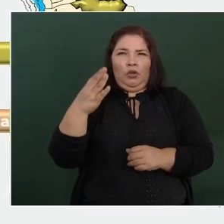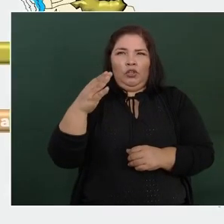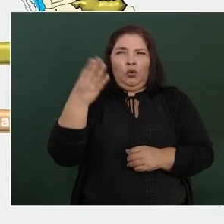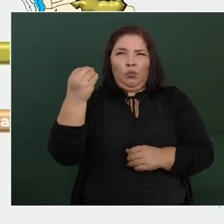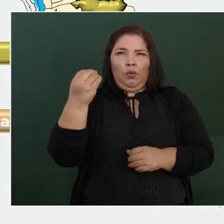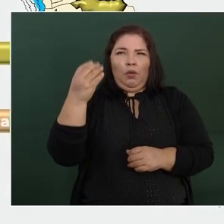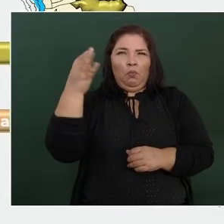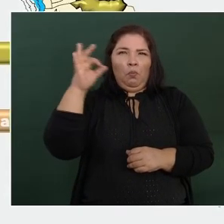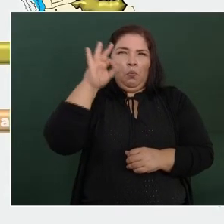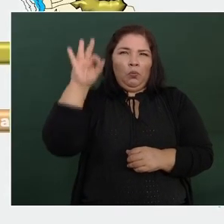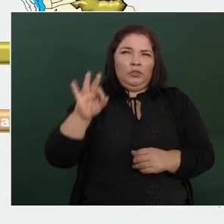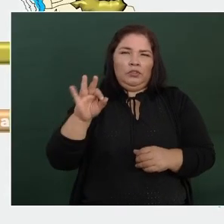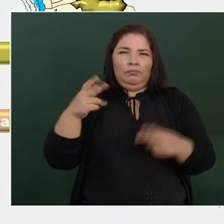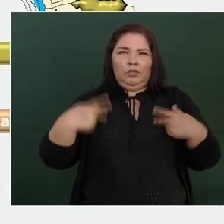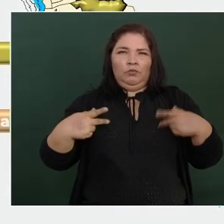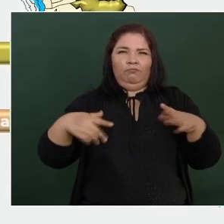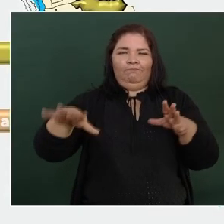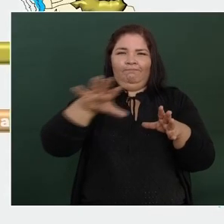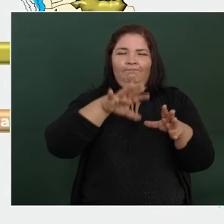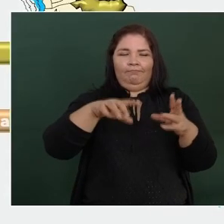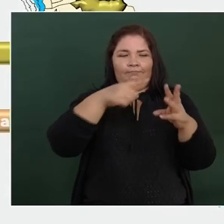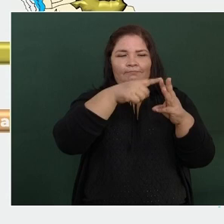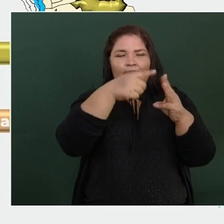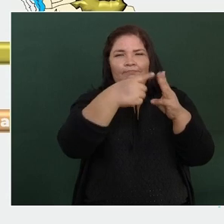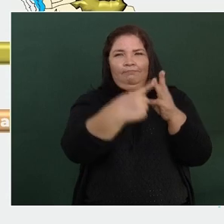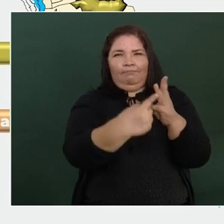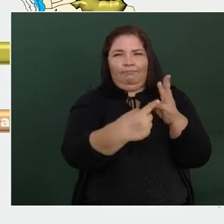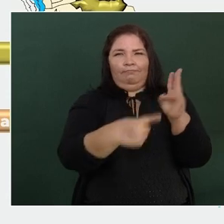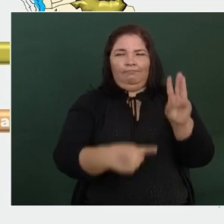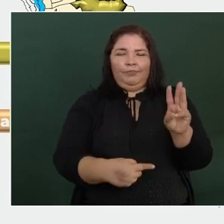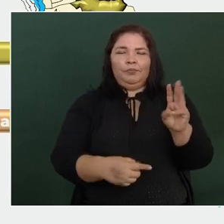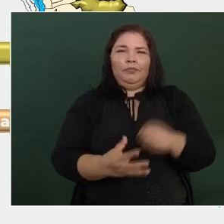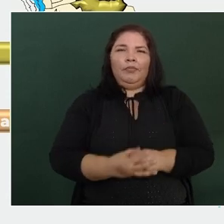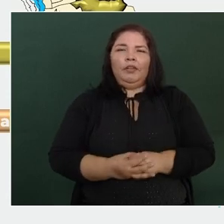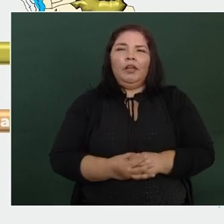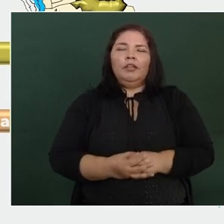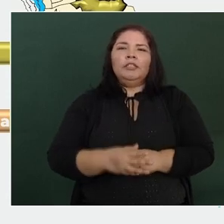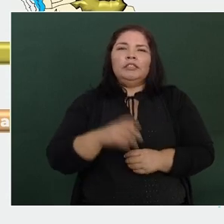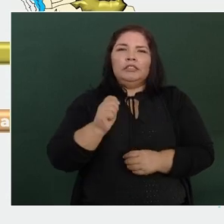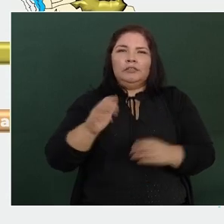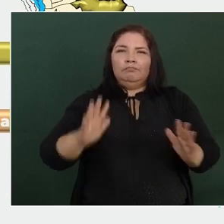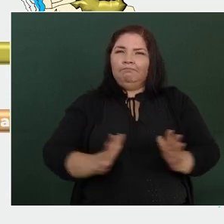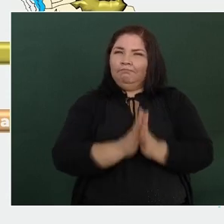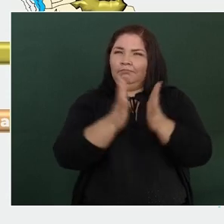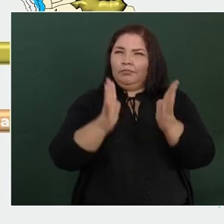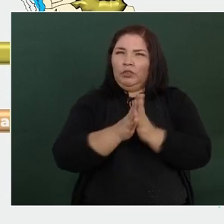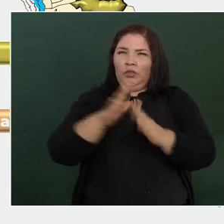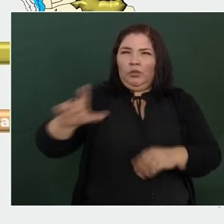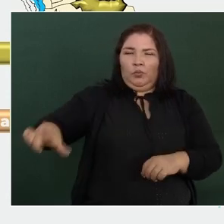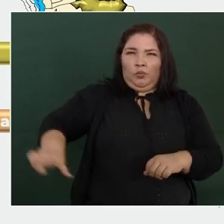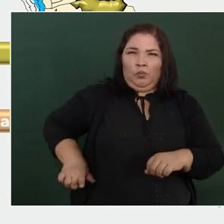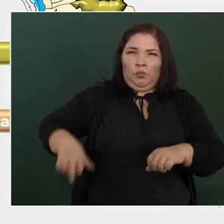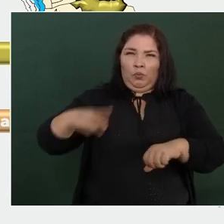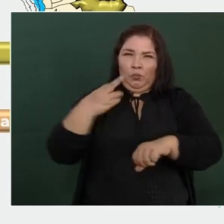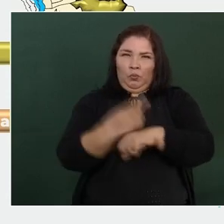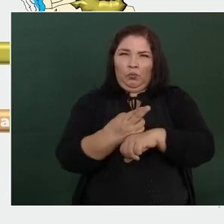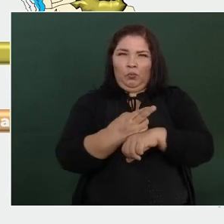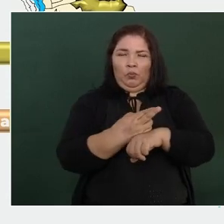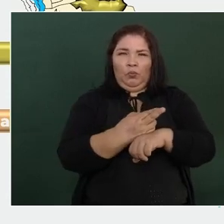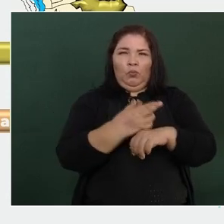64.9% de su población. Sobre la participación del gobernador en las mesas